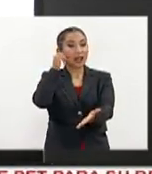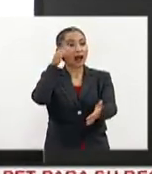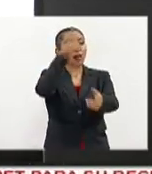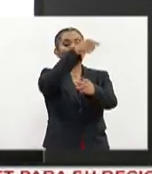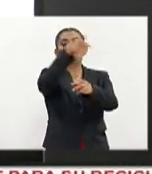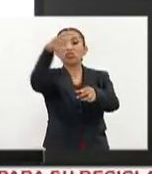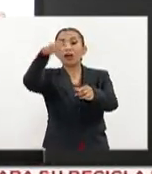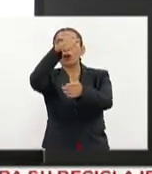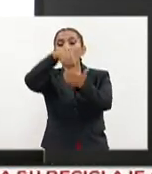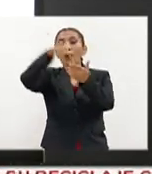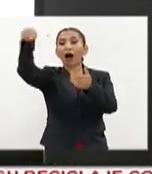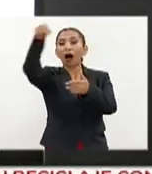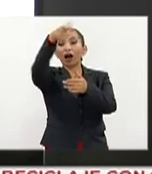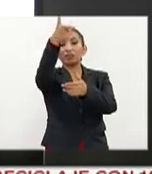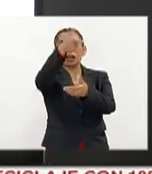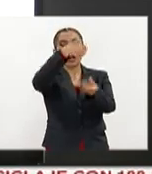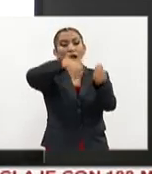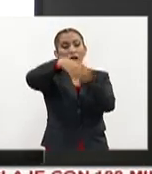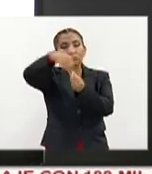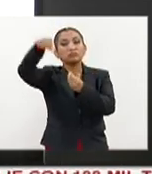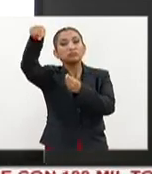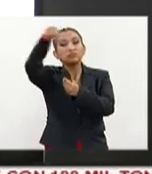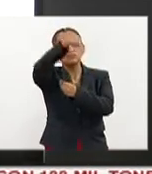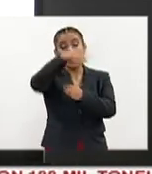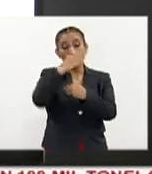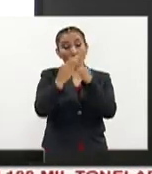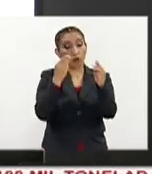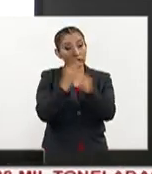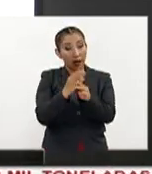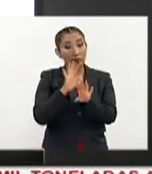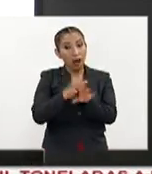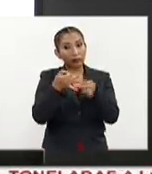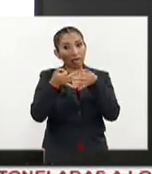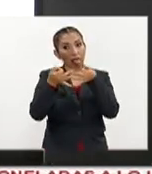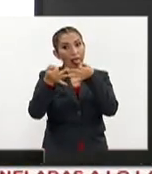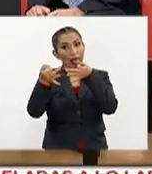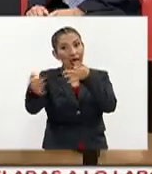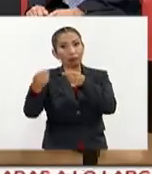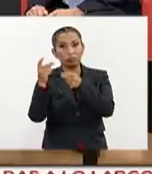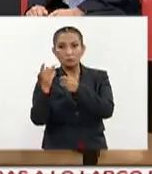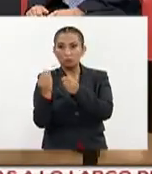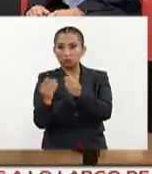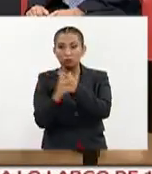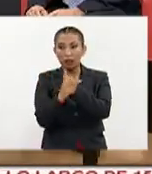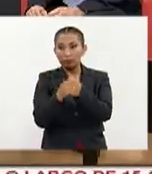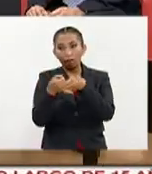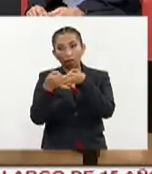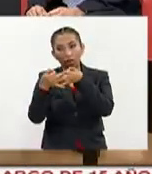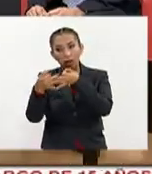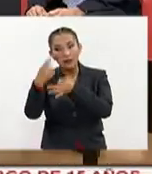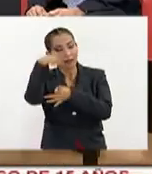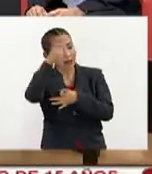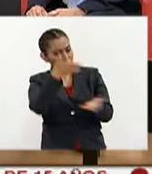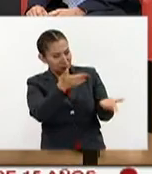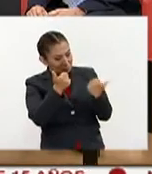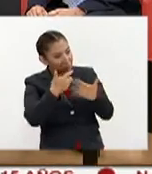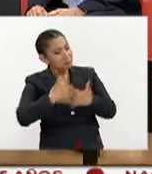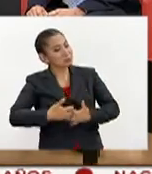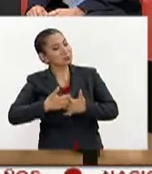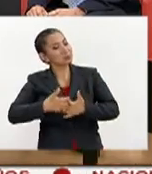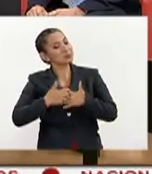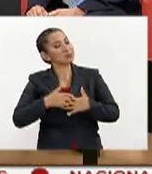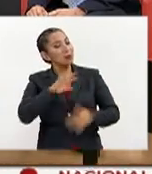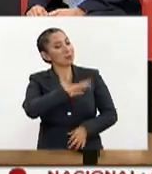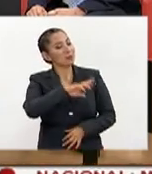todo en el aspecto financiero económico, que va a ser mucho más atractivo para muchos países, lo que va a facilitar la inversión del